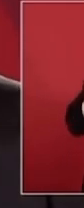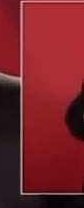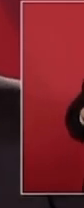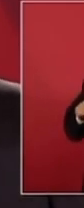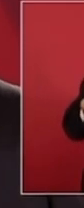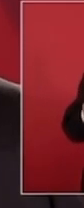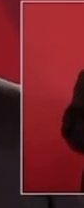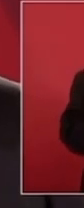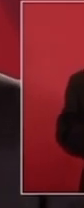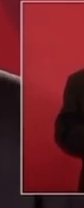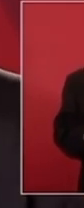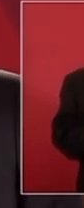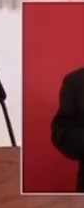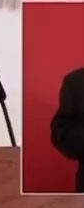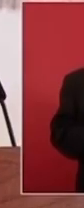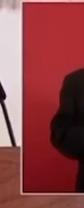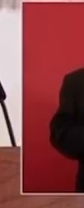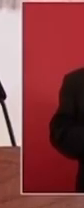de